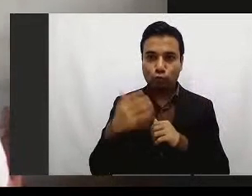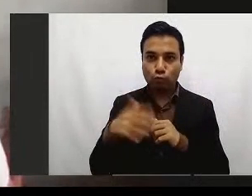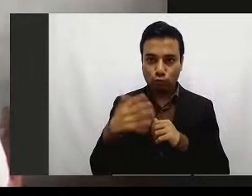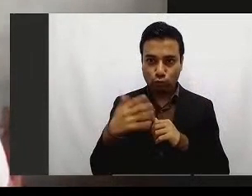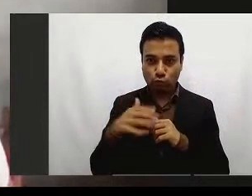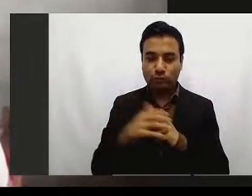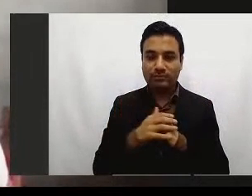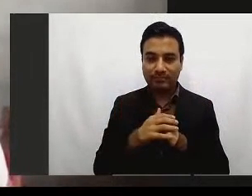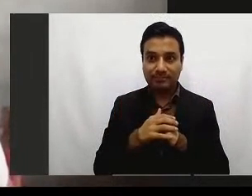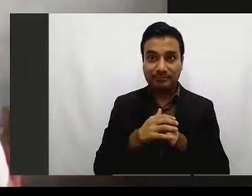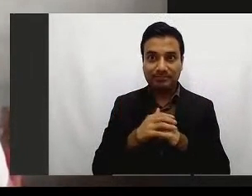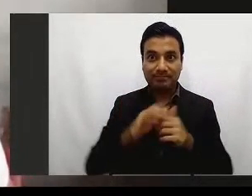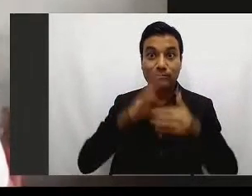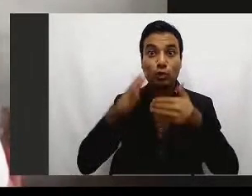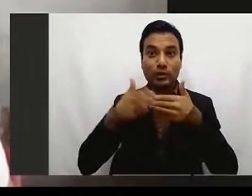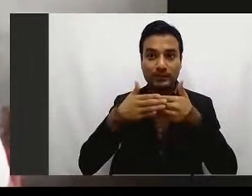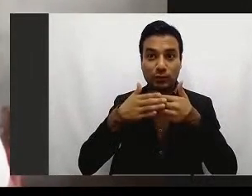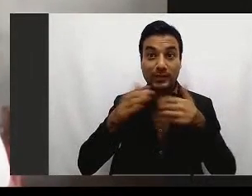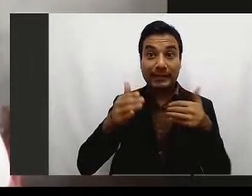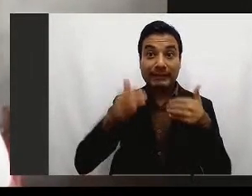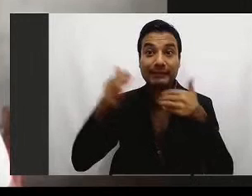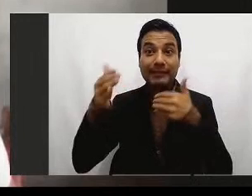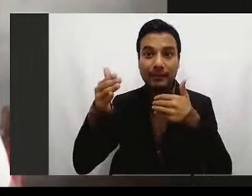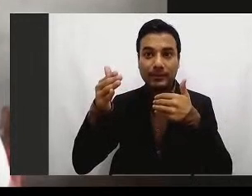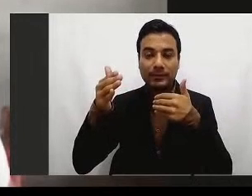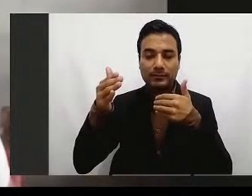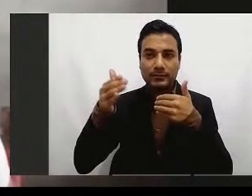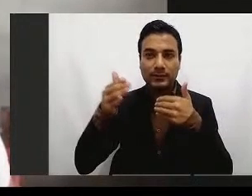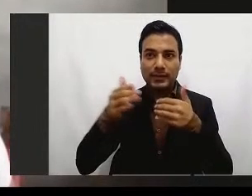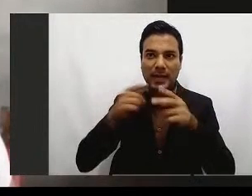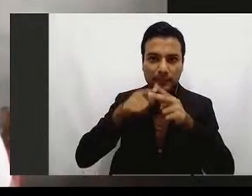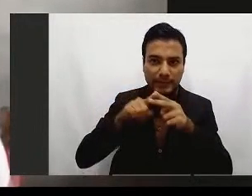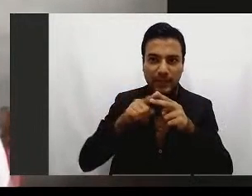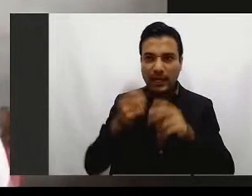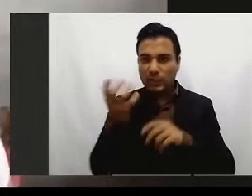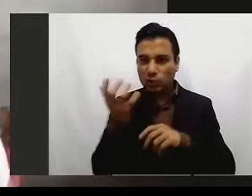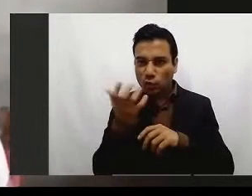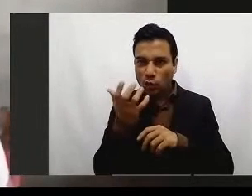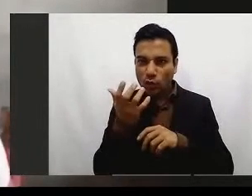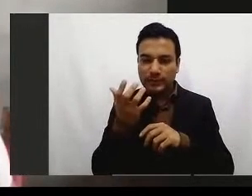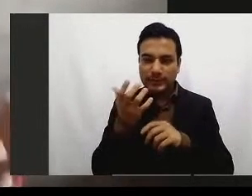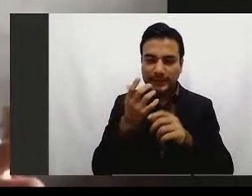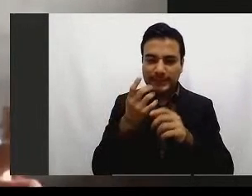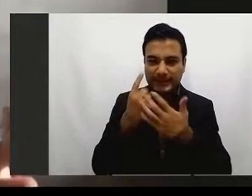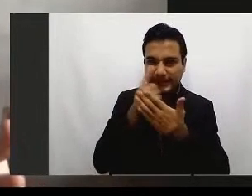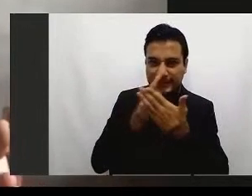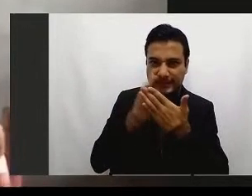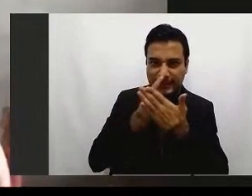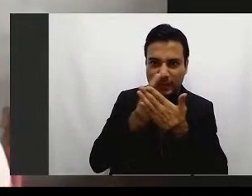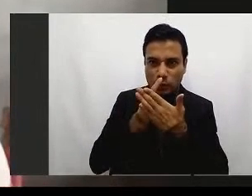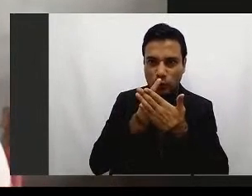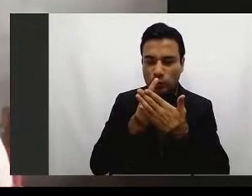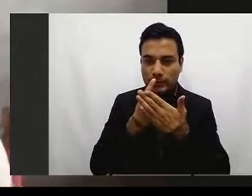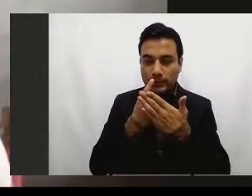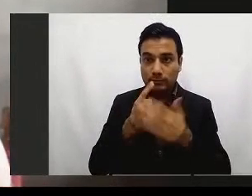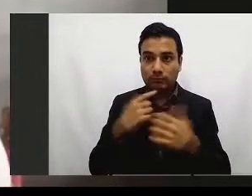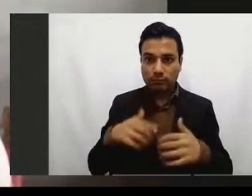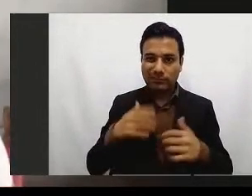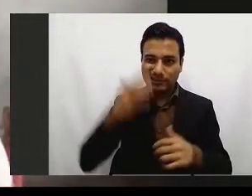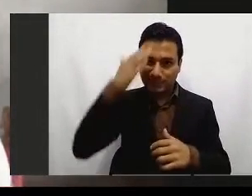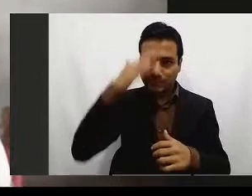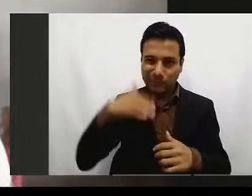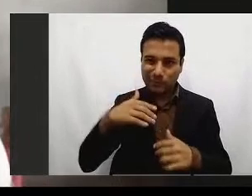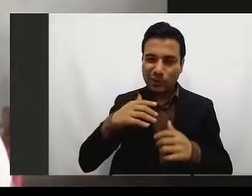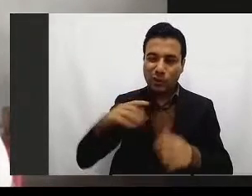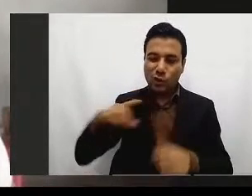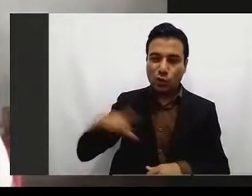una siguiente etapa, ¿no? O sea, cómo se empieza a trazar una ruta de acciones, de cabildeo, porque sabemos que los procesos de política pública son largos,